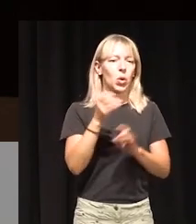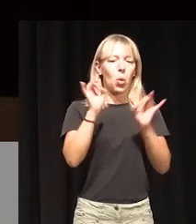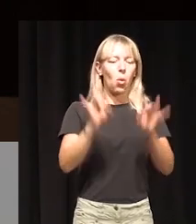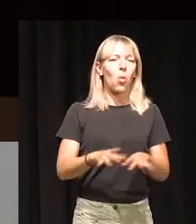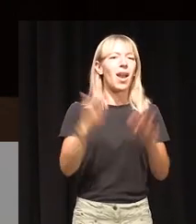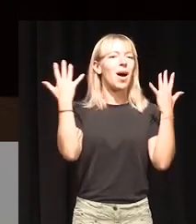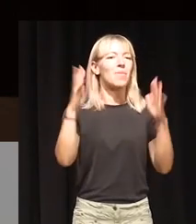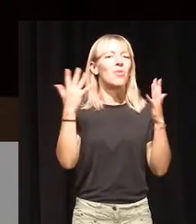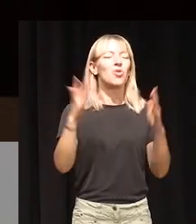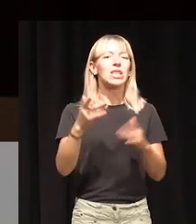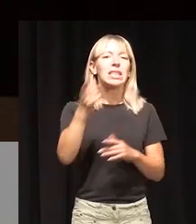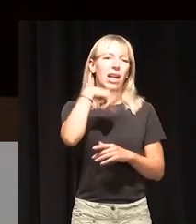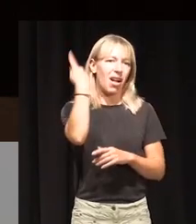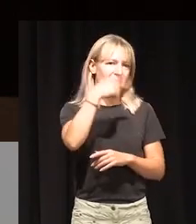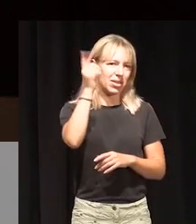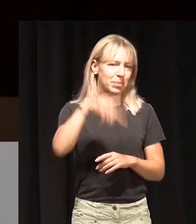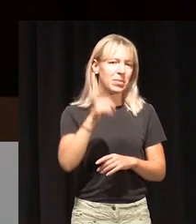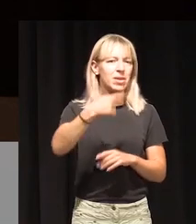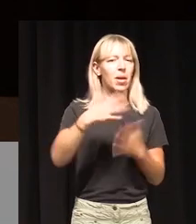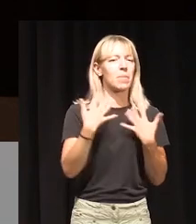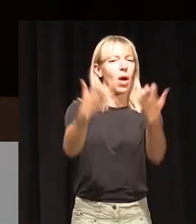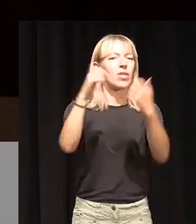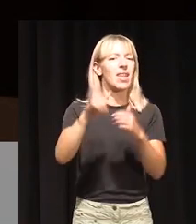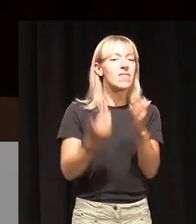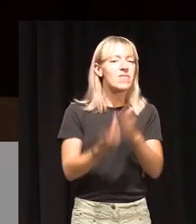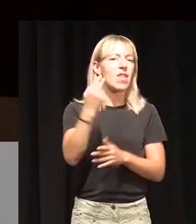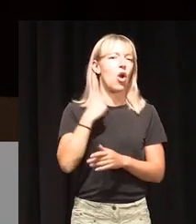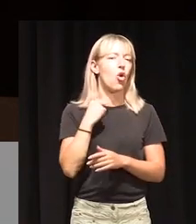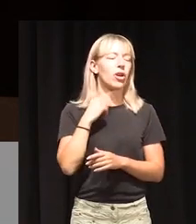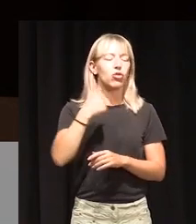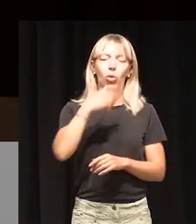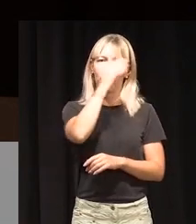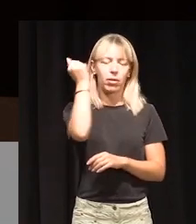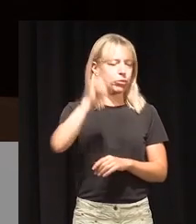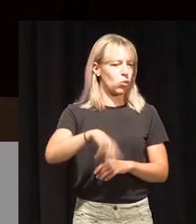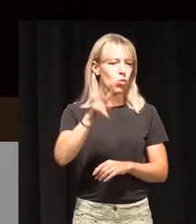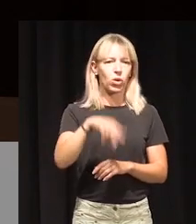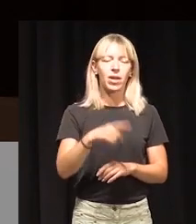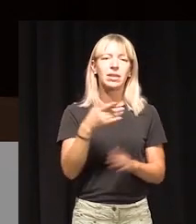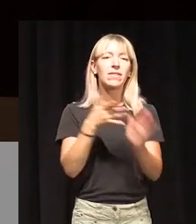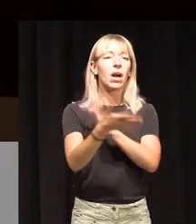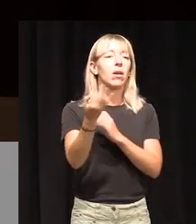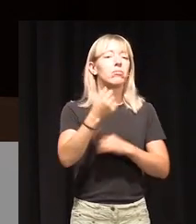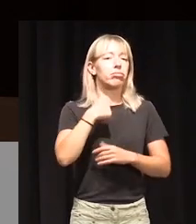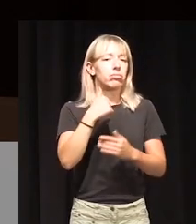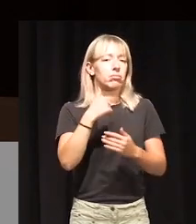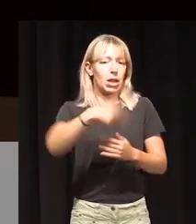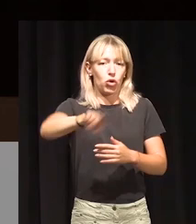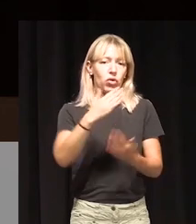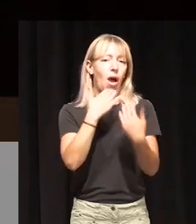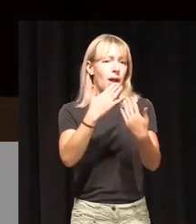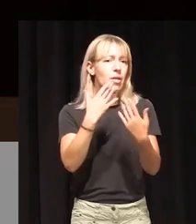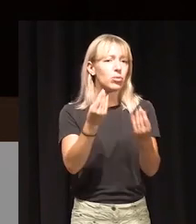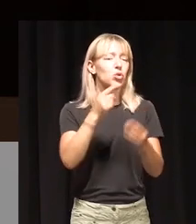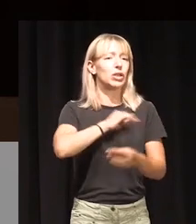con los aplausos y con las caras de esa audiencia aquel día en Lorca. Nunca lo voy a olvidar. Es decir, lo agradecen mucho, lo